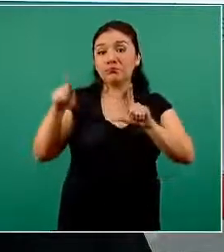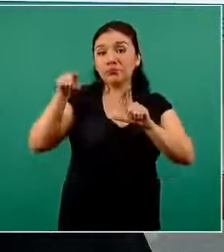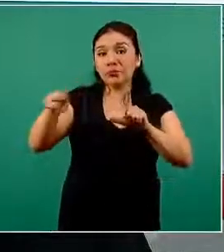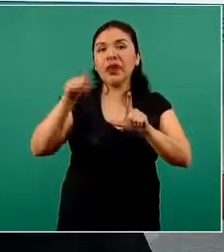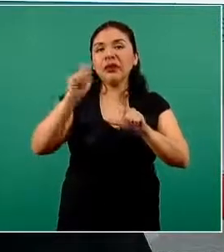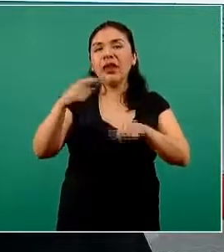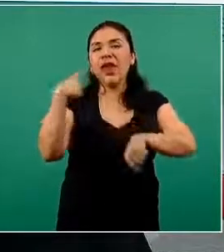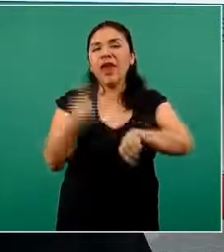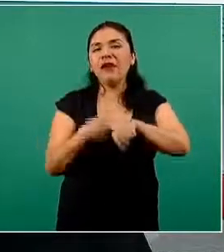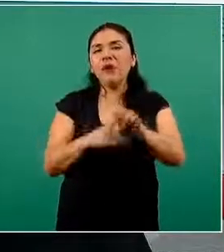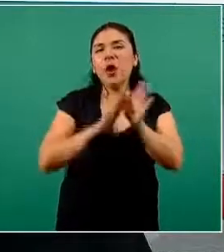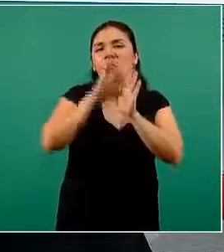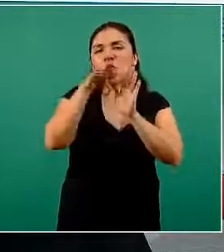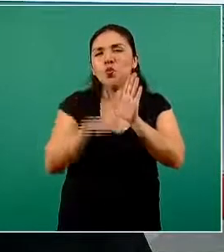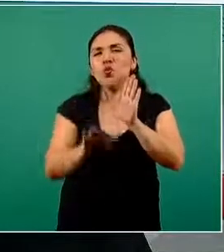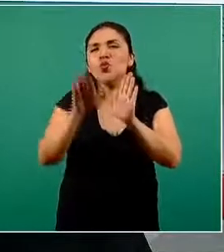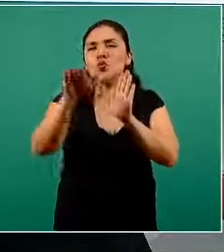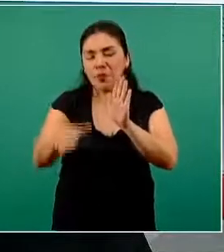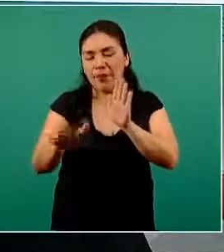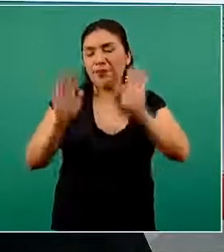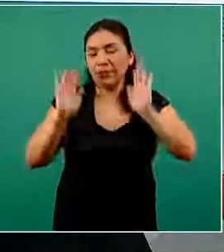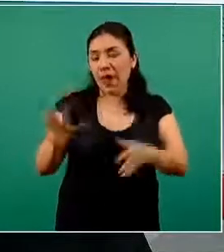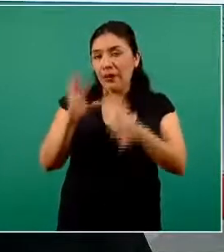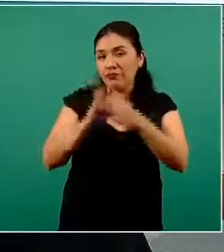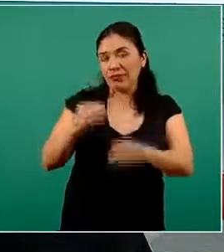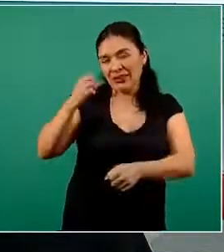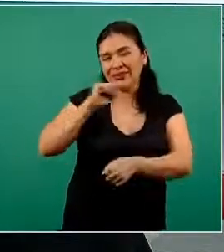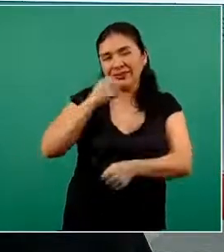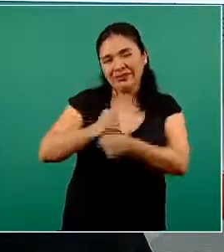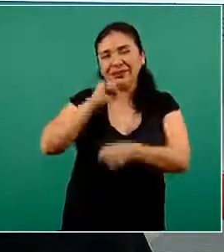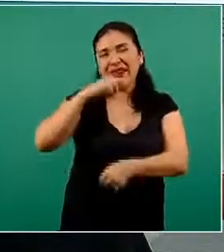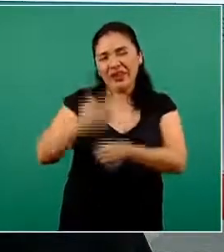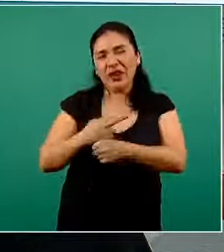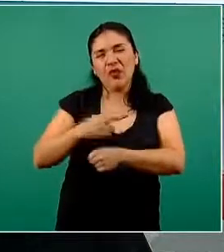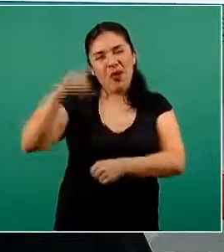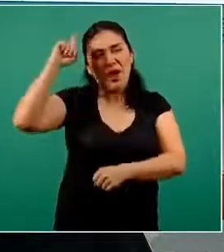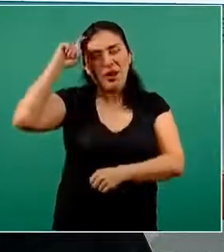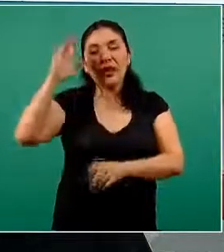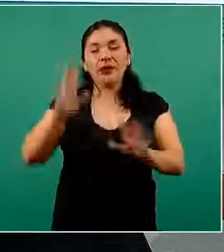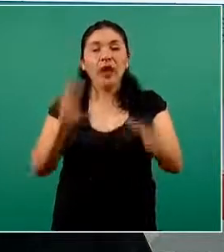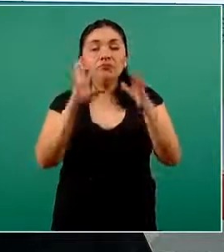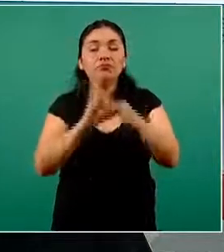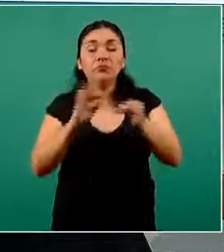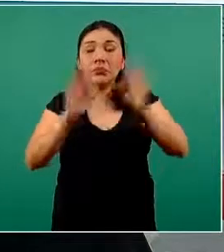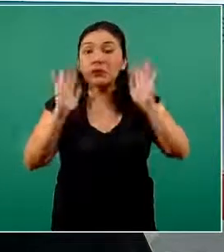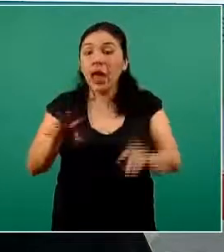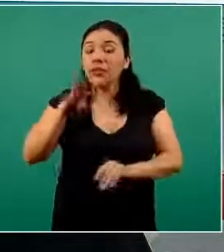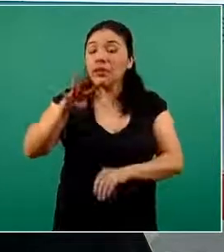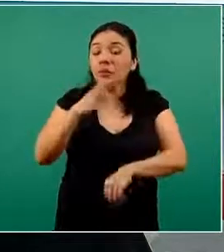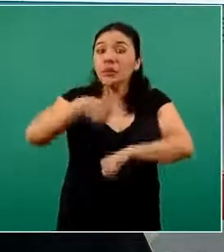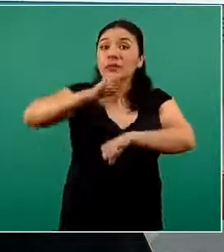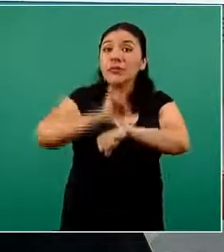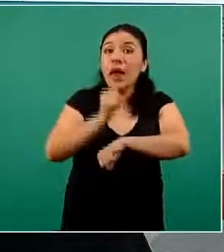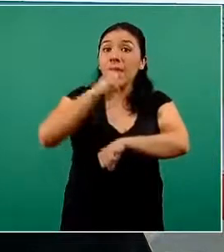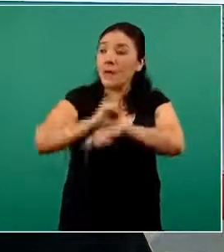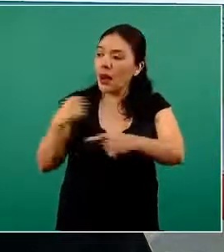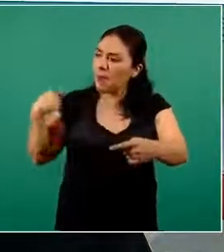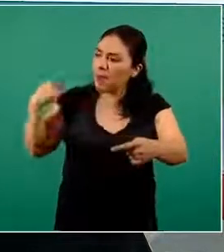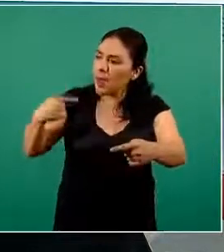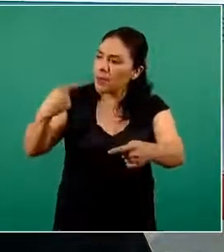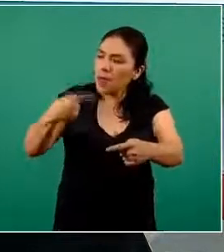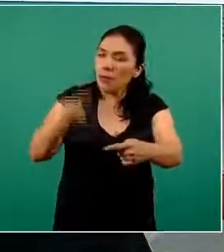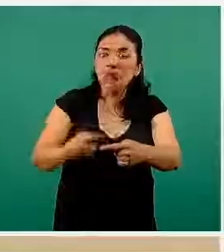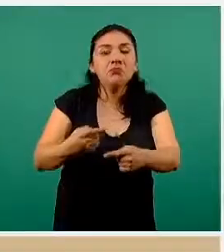la curva epidémica, que como el subsecretario López-Gatell ha mencionado, durante 19 semanas seguidas ha mostrado